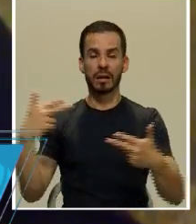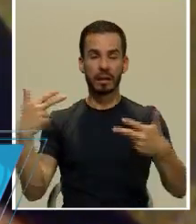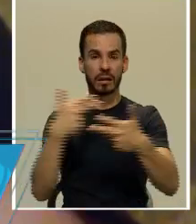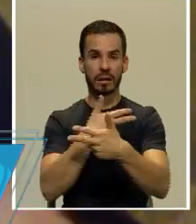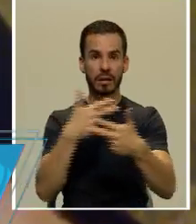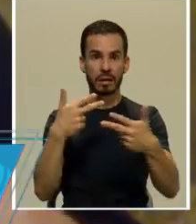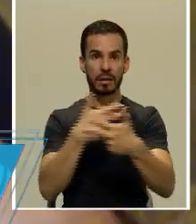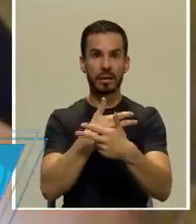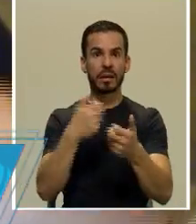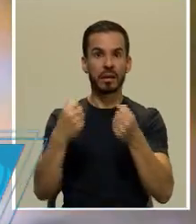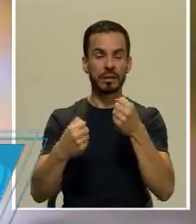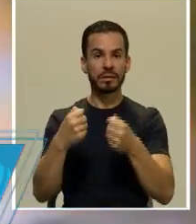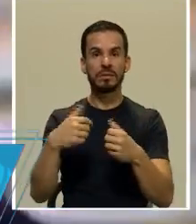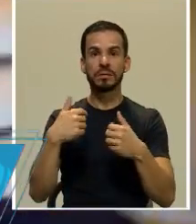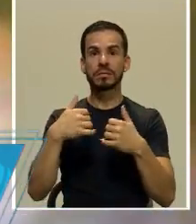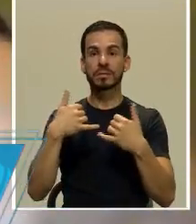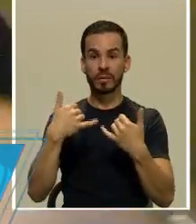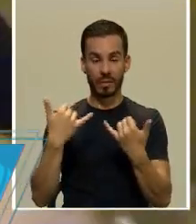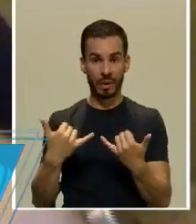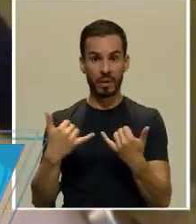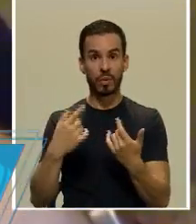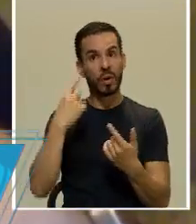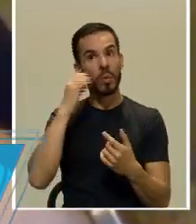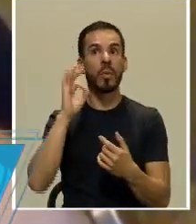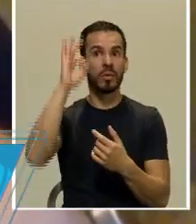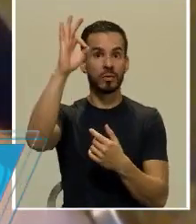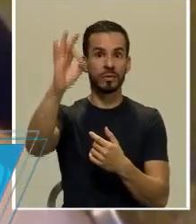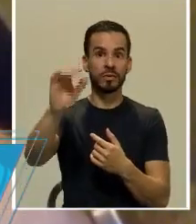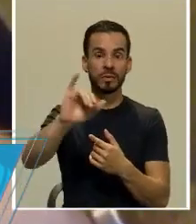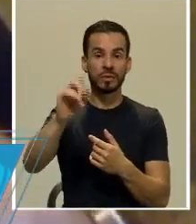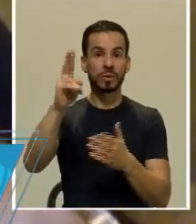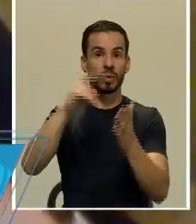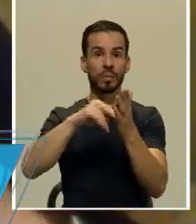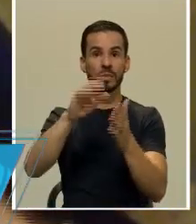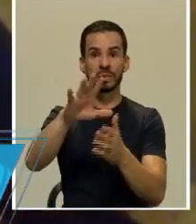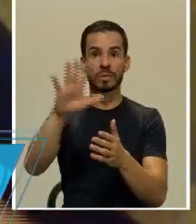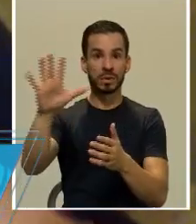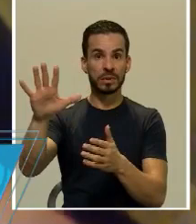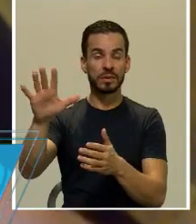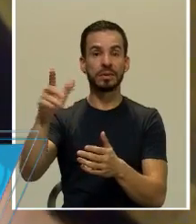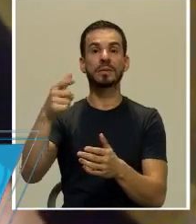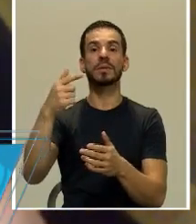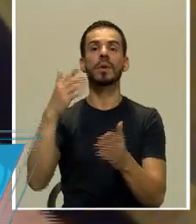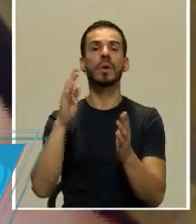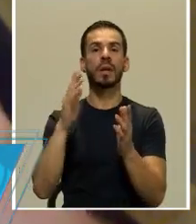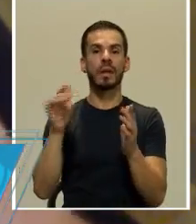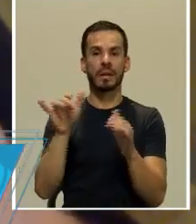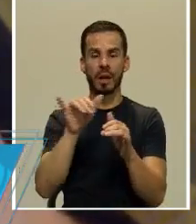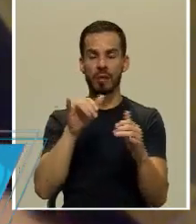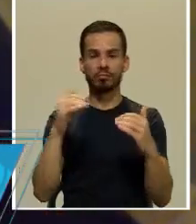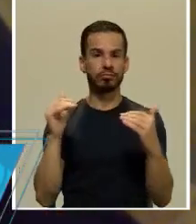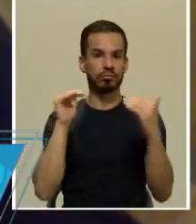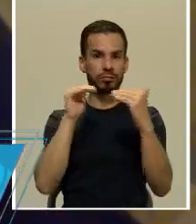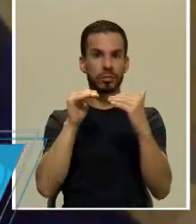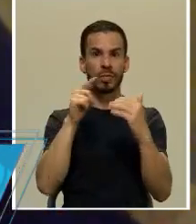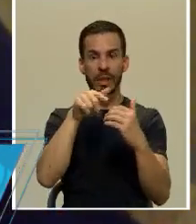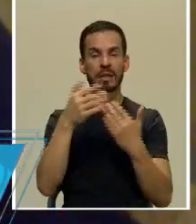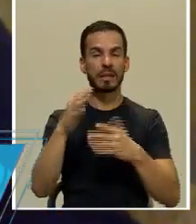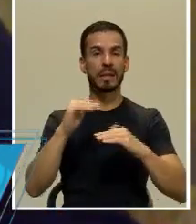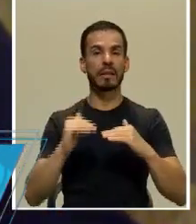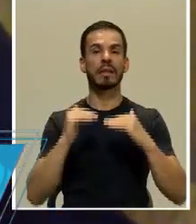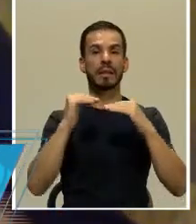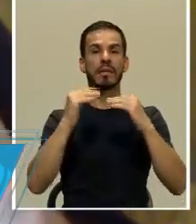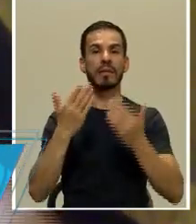sea vehicular, tanto actual como proyectado, hasta el 2055, sea compatible con ese nivel de